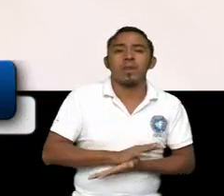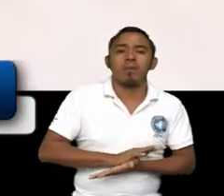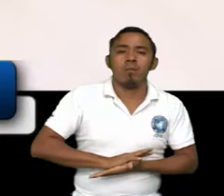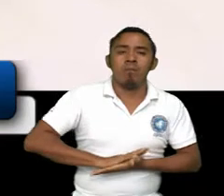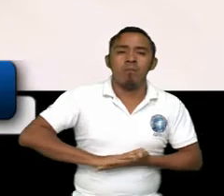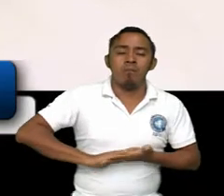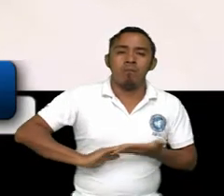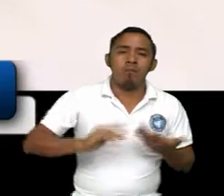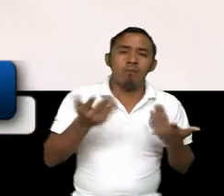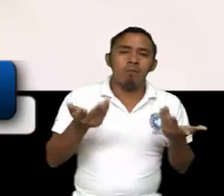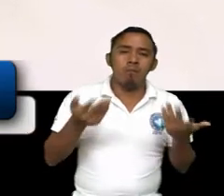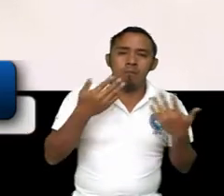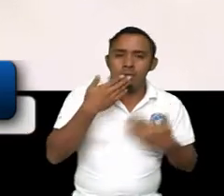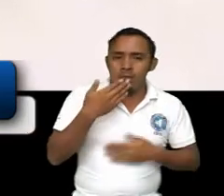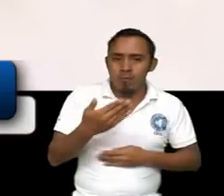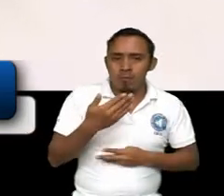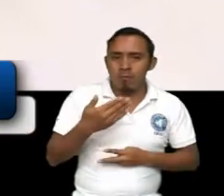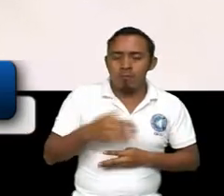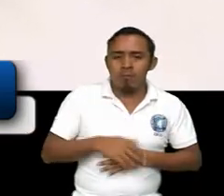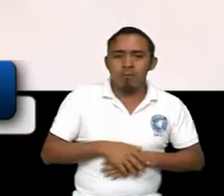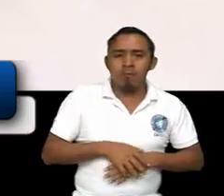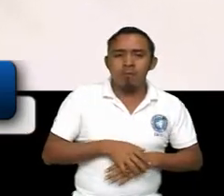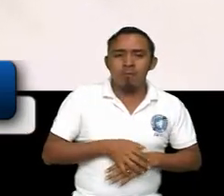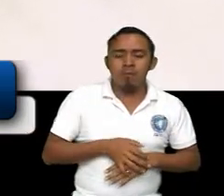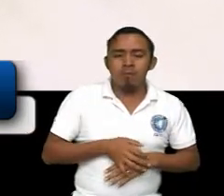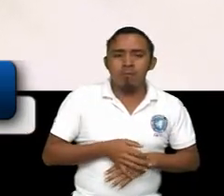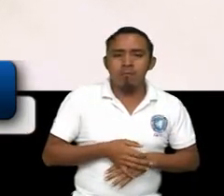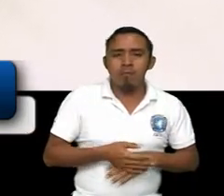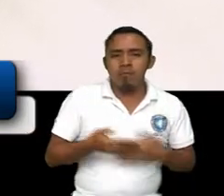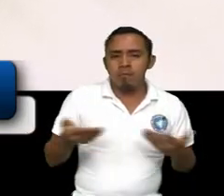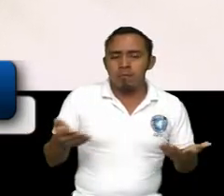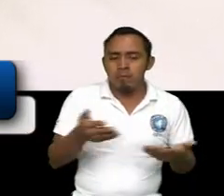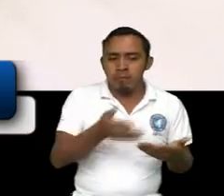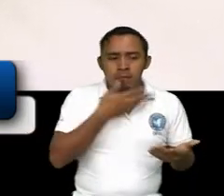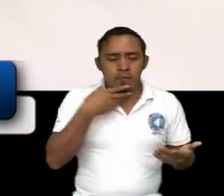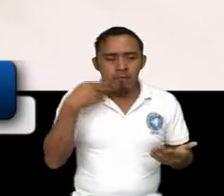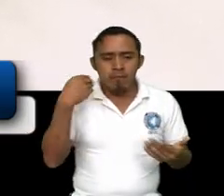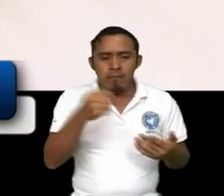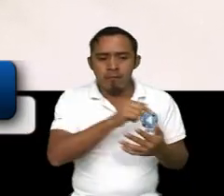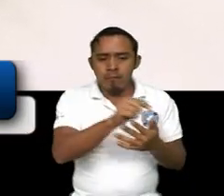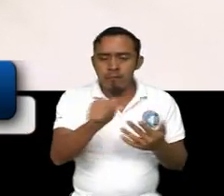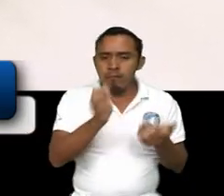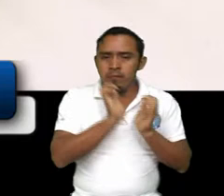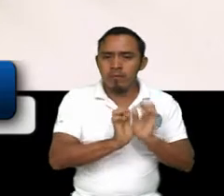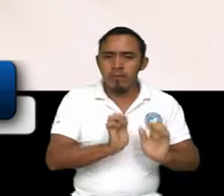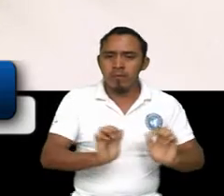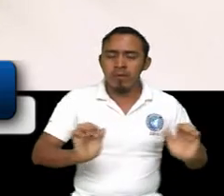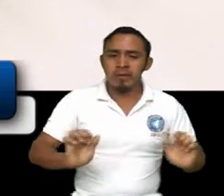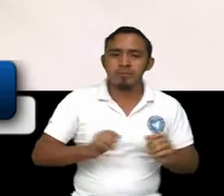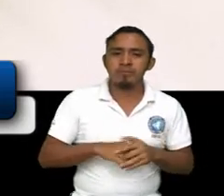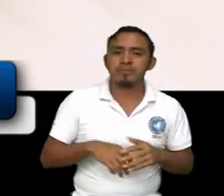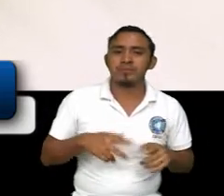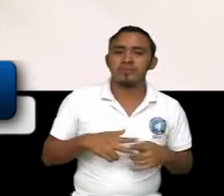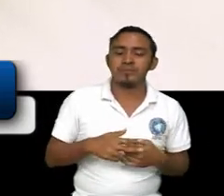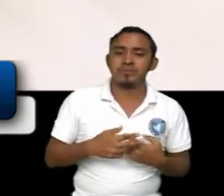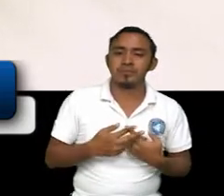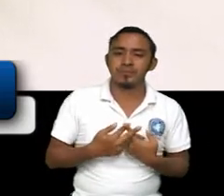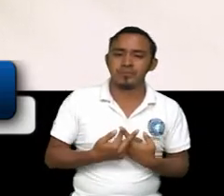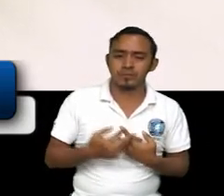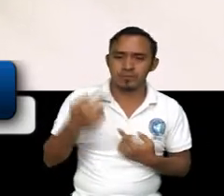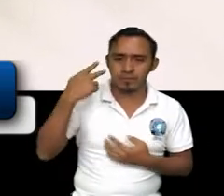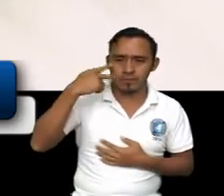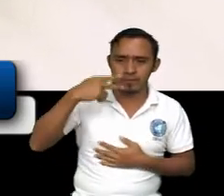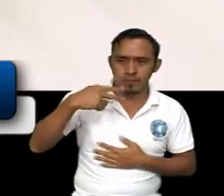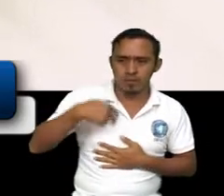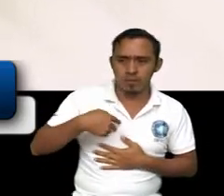veces nosotros podemos ver incluso en el caminar a veces estos jóvenes entonces estos niños cuando ya van teniendo una marcha